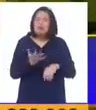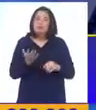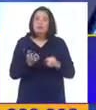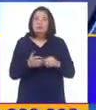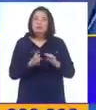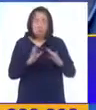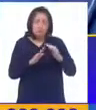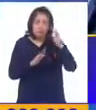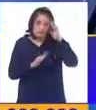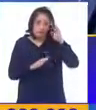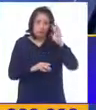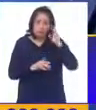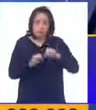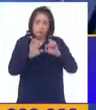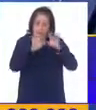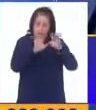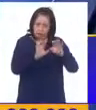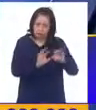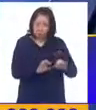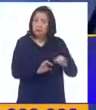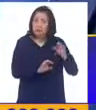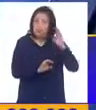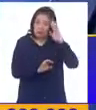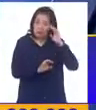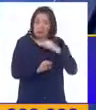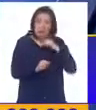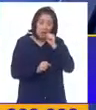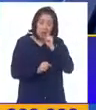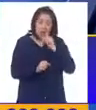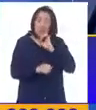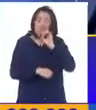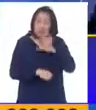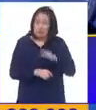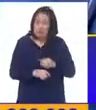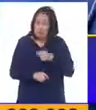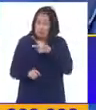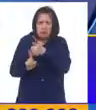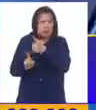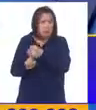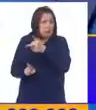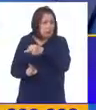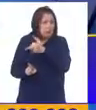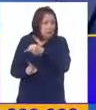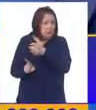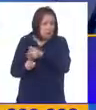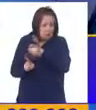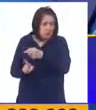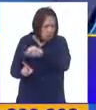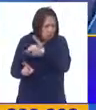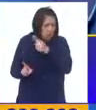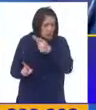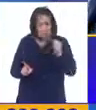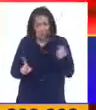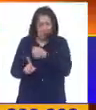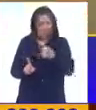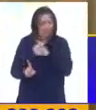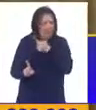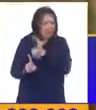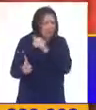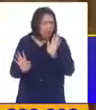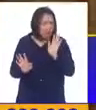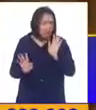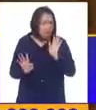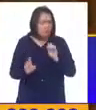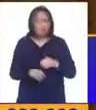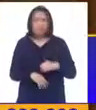Miguel. En el parte policial, el cantante dio su versión, asegurando que fue su esposa quien se autolesionó, hecho